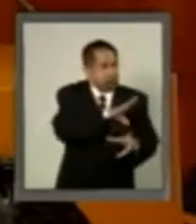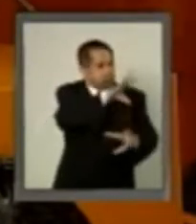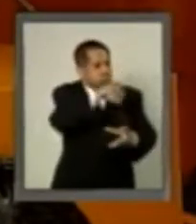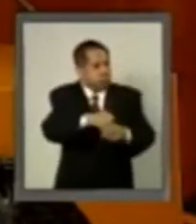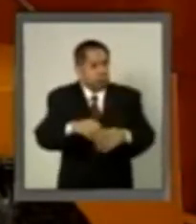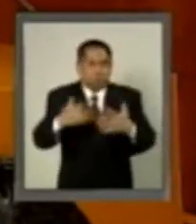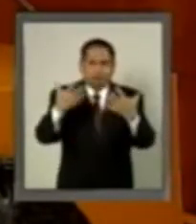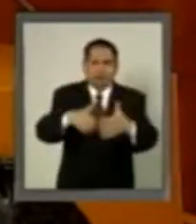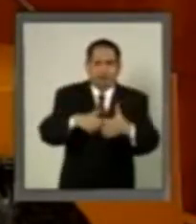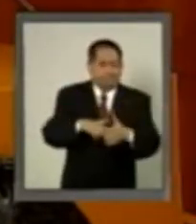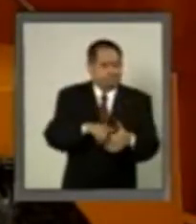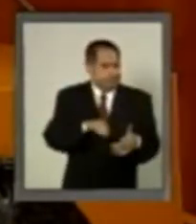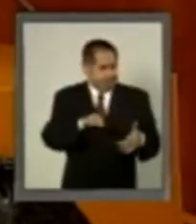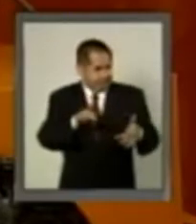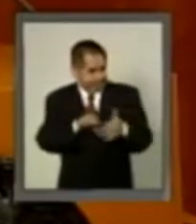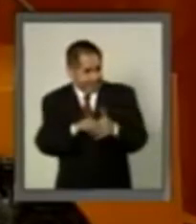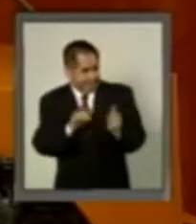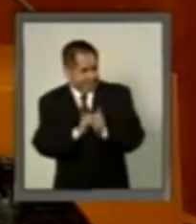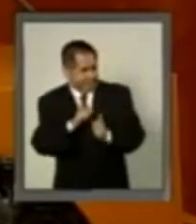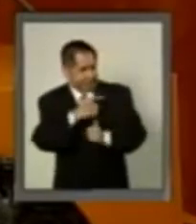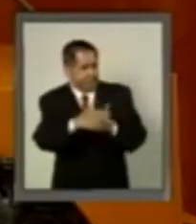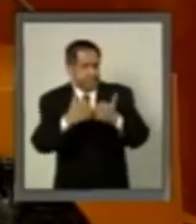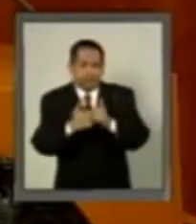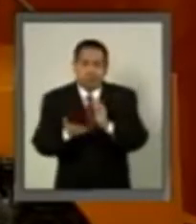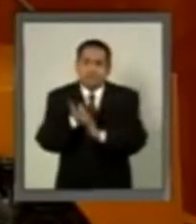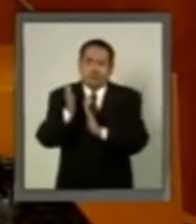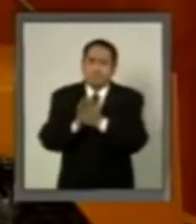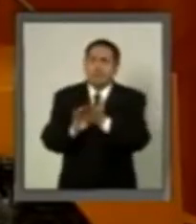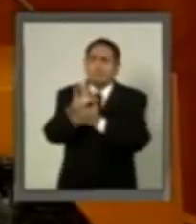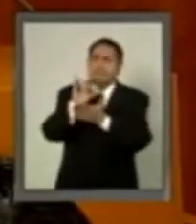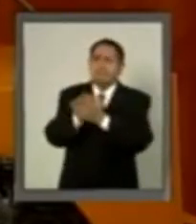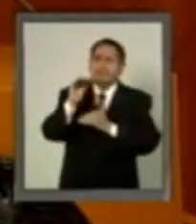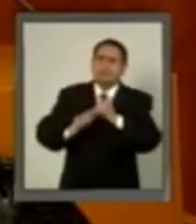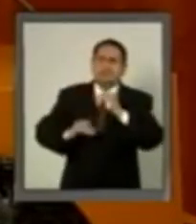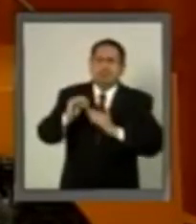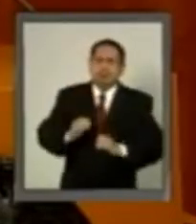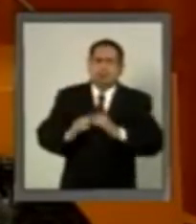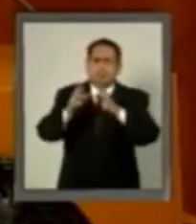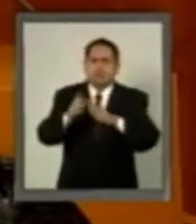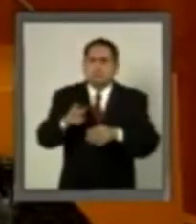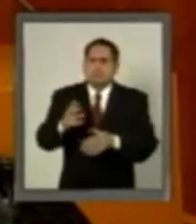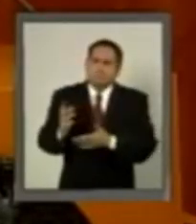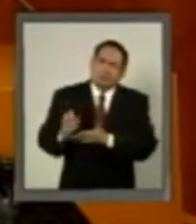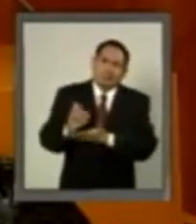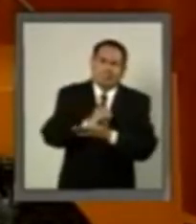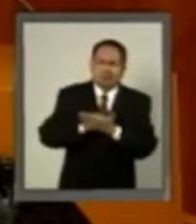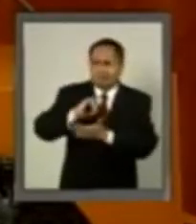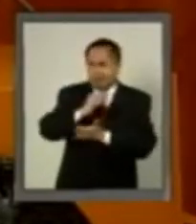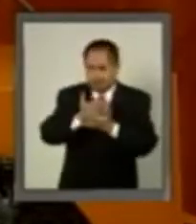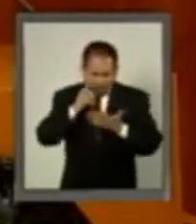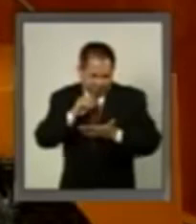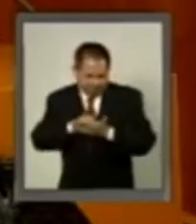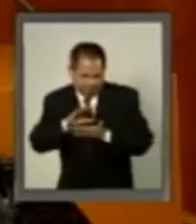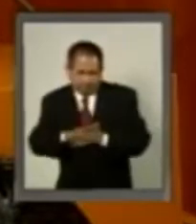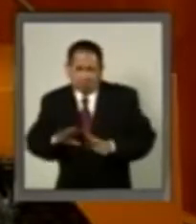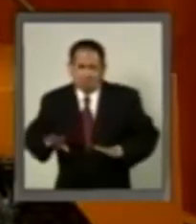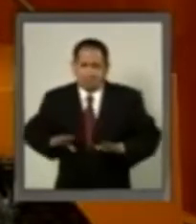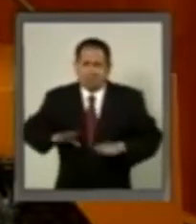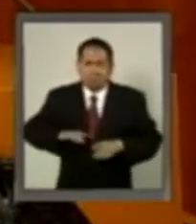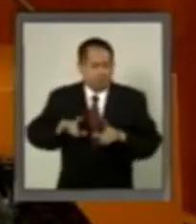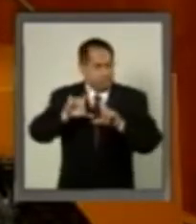que aparentemente son de la sociedad civil, pero que empiezan a dar una especie de certificado de impunidad a ciertos gobiernos, entre ellos al